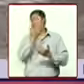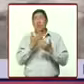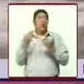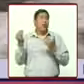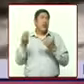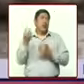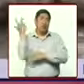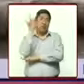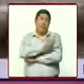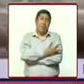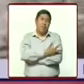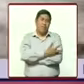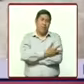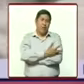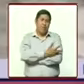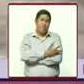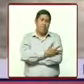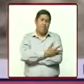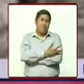Hace tres días